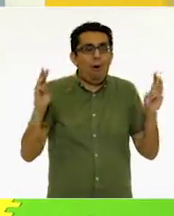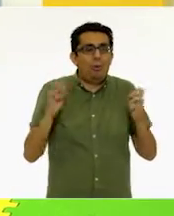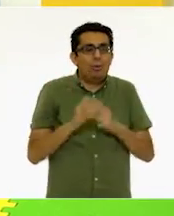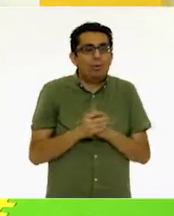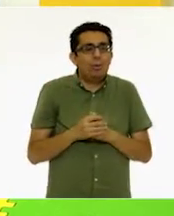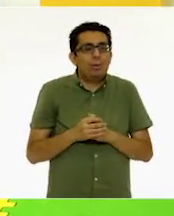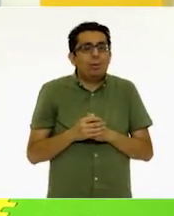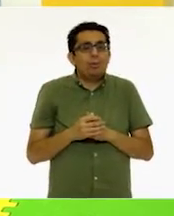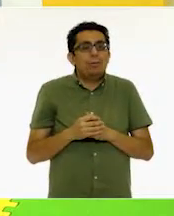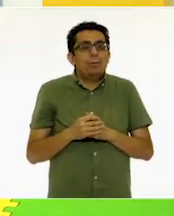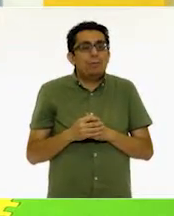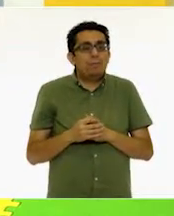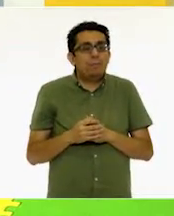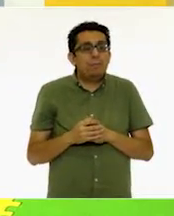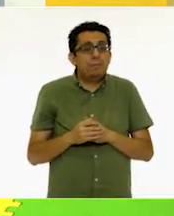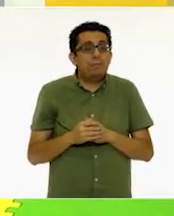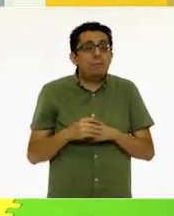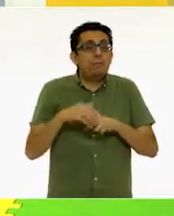Miren, salió